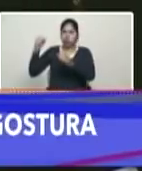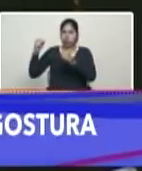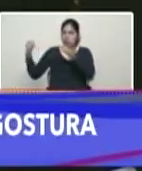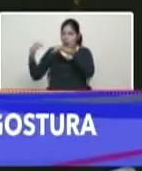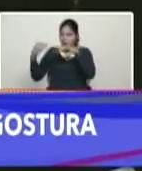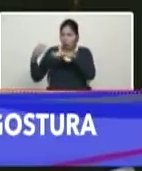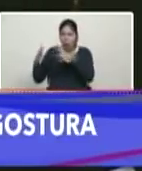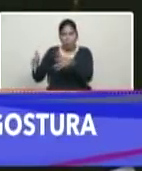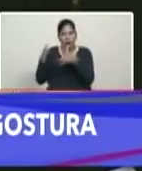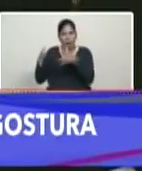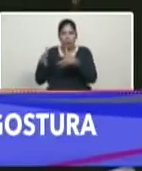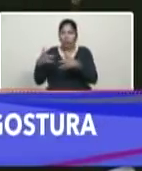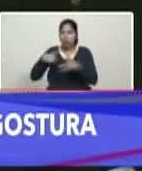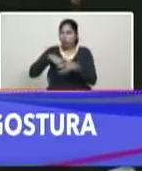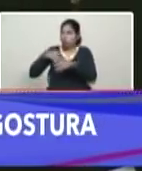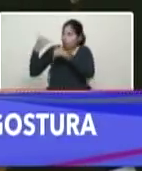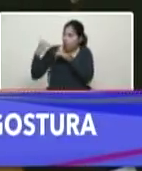Somos hijos de la verdad de la historia.